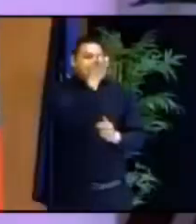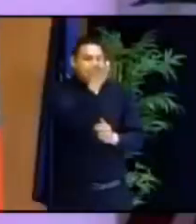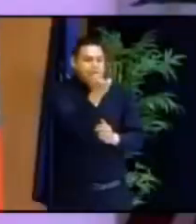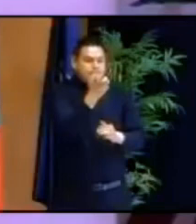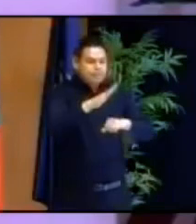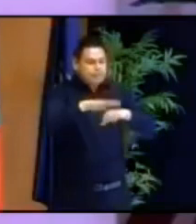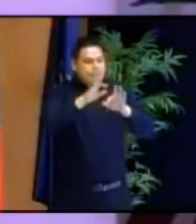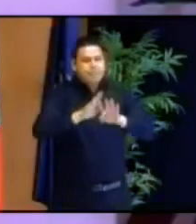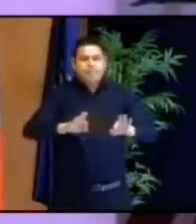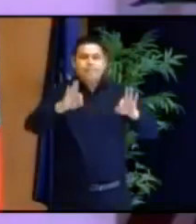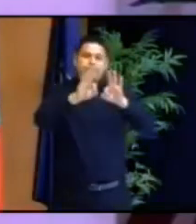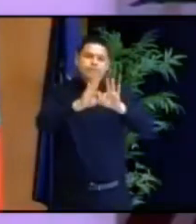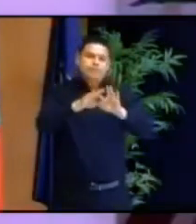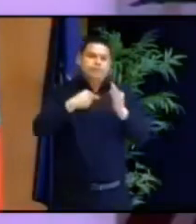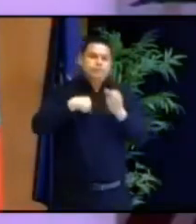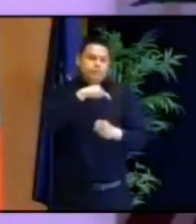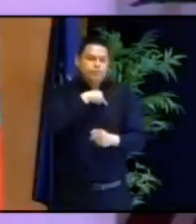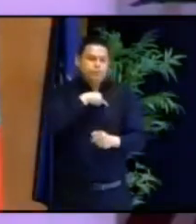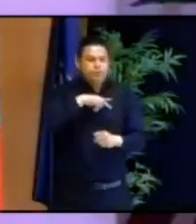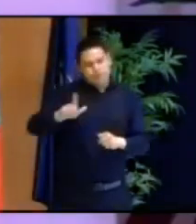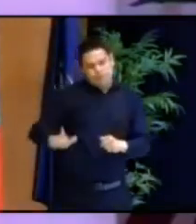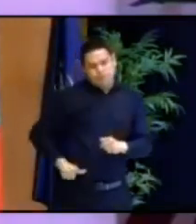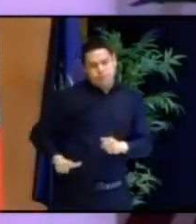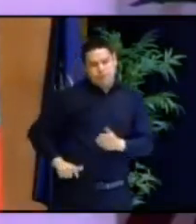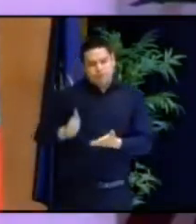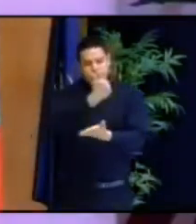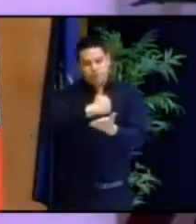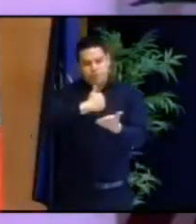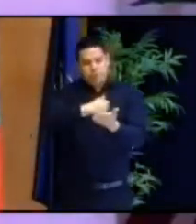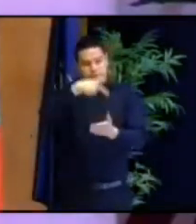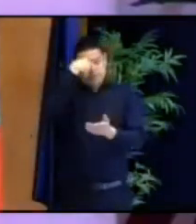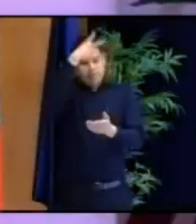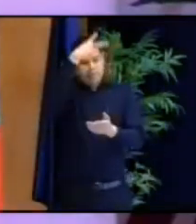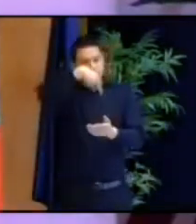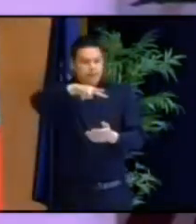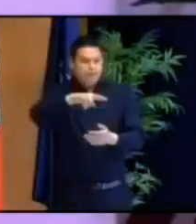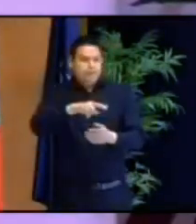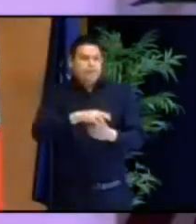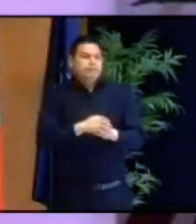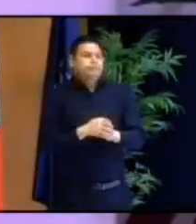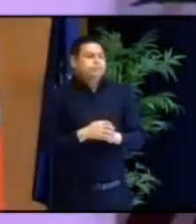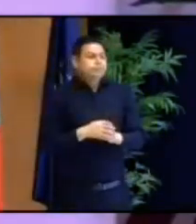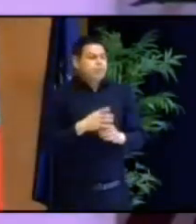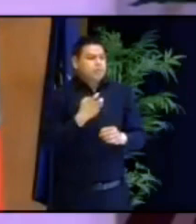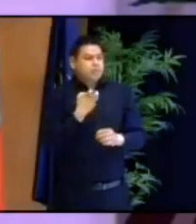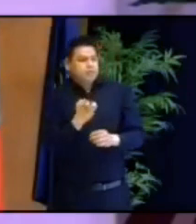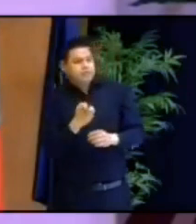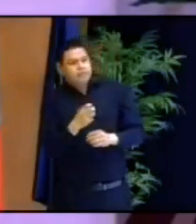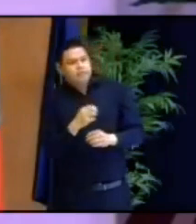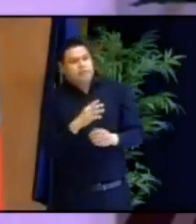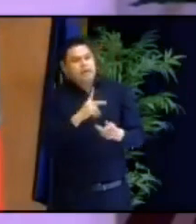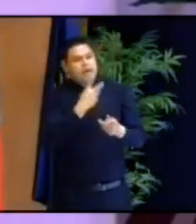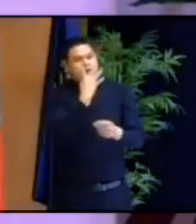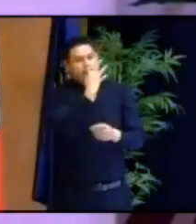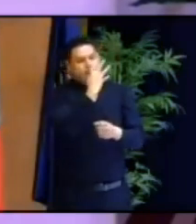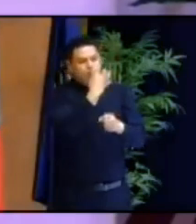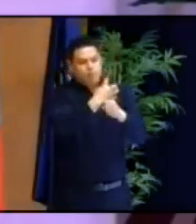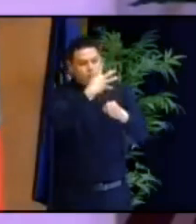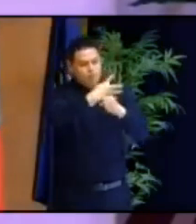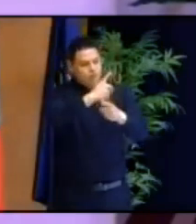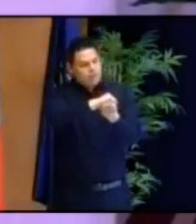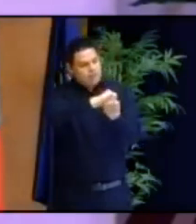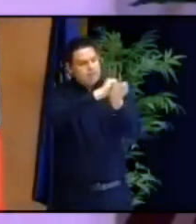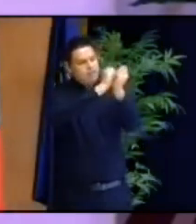concepción con la que hemos gobernado en la Ciudad de México y que es parte de la contribución a la cuarta transformación de la